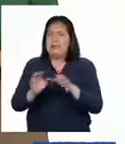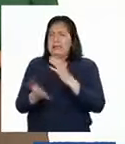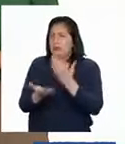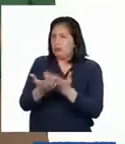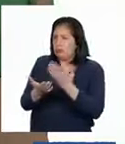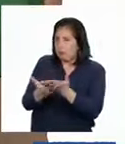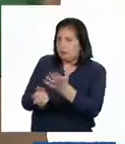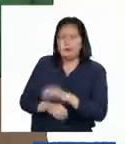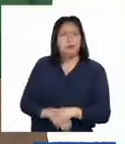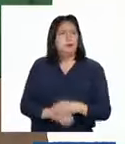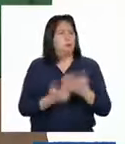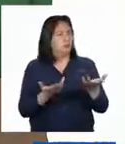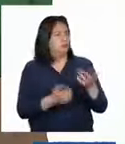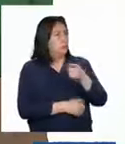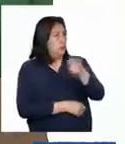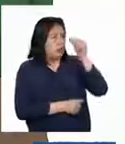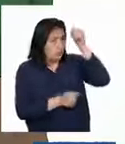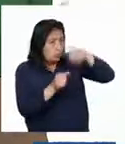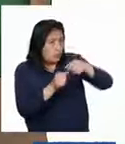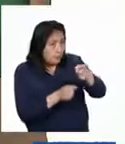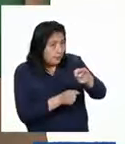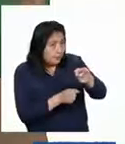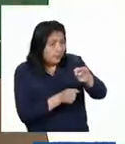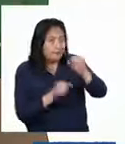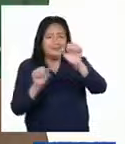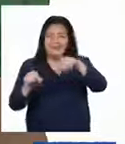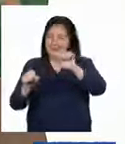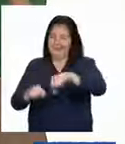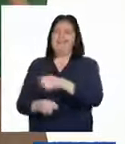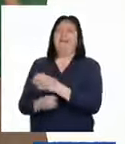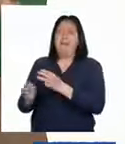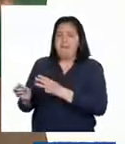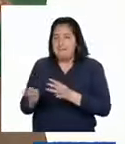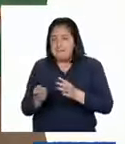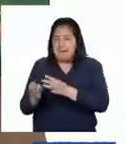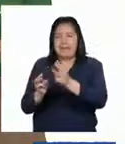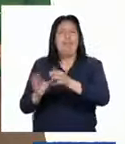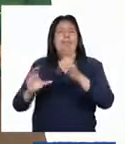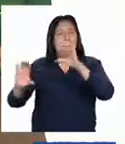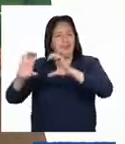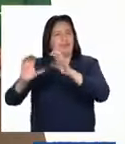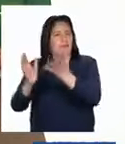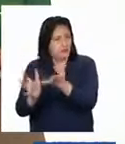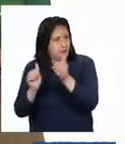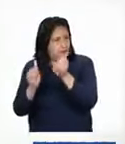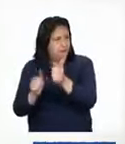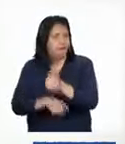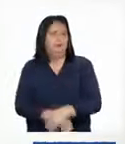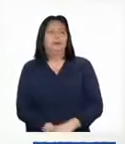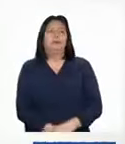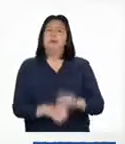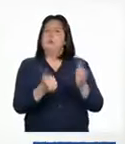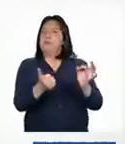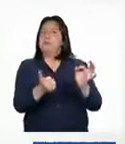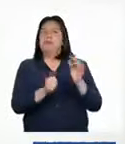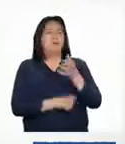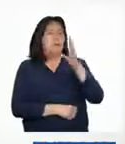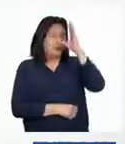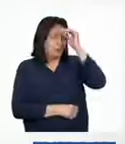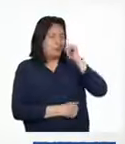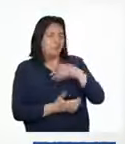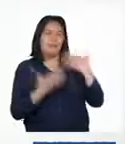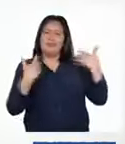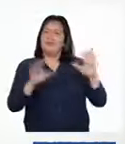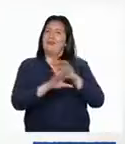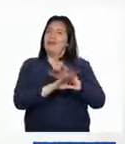sus experimentos. ¿Recuerdan cuál es? Sí, el método científico. Muy bien, chicas y